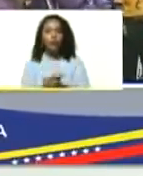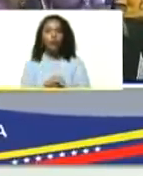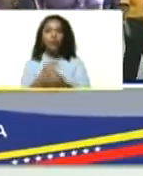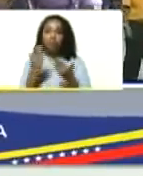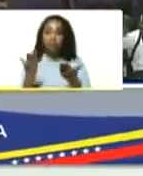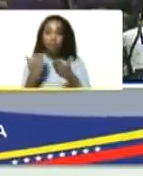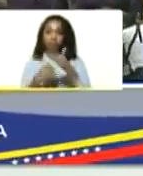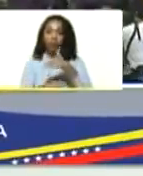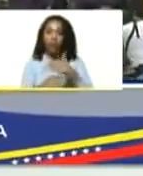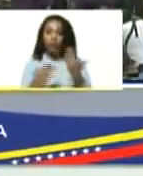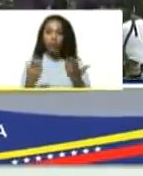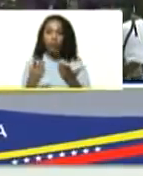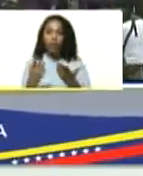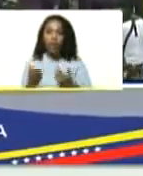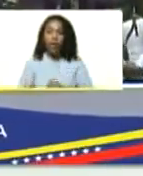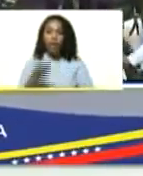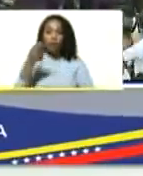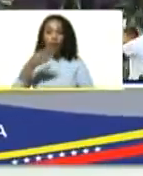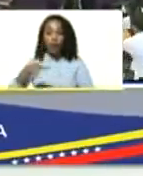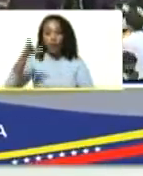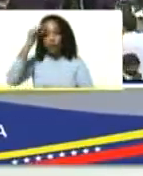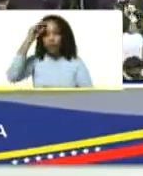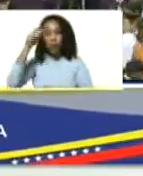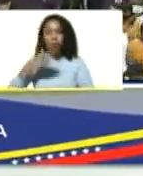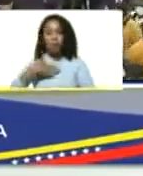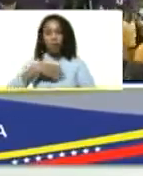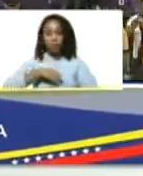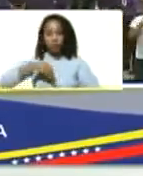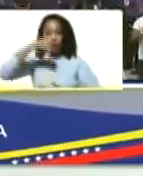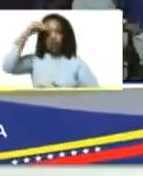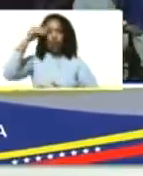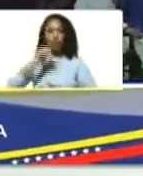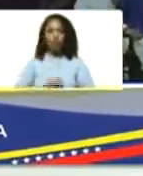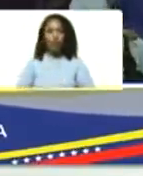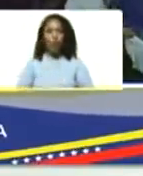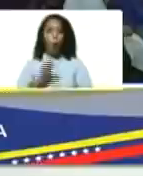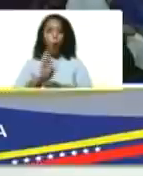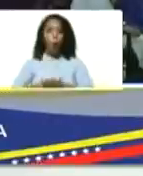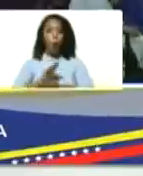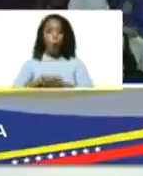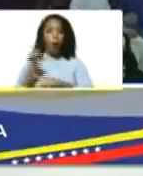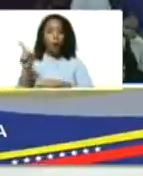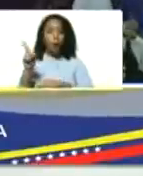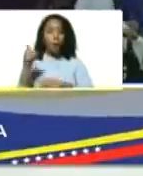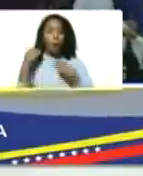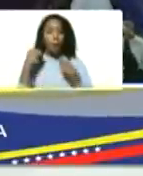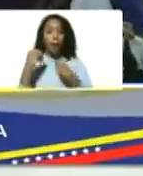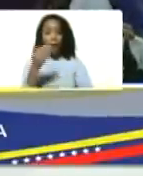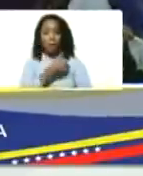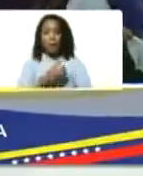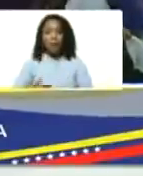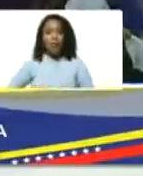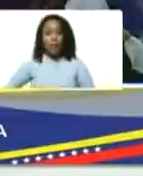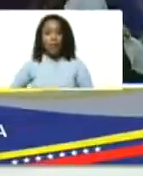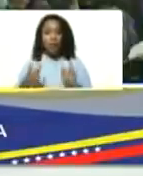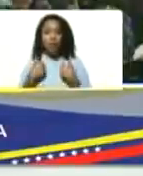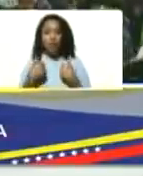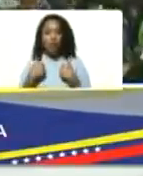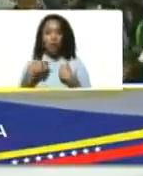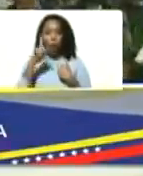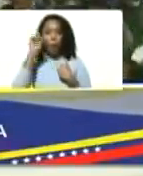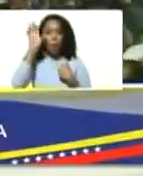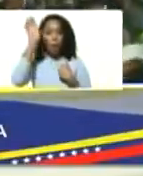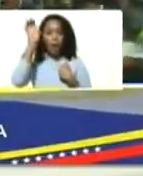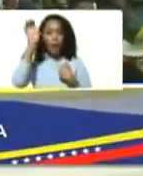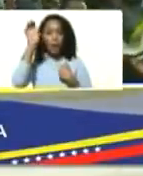van nutriendo mi alma mi espíritu porque para ser presidente de un país